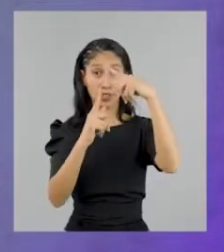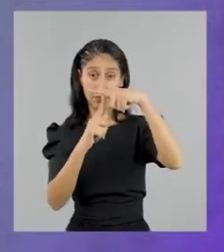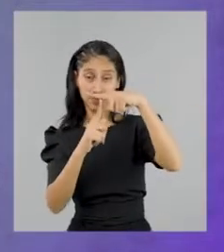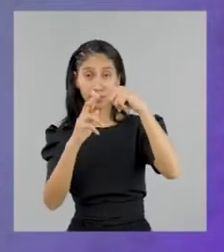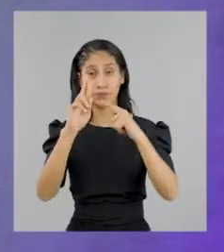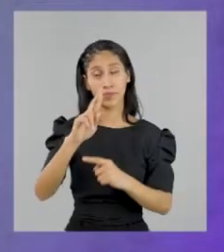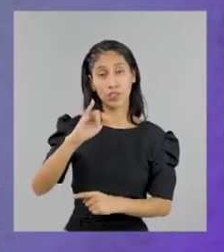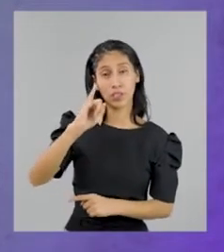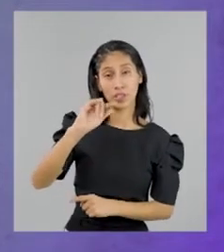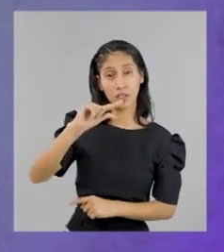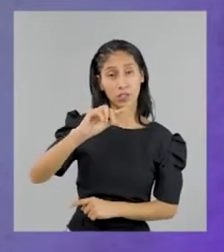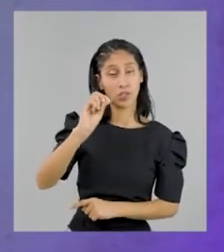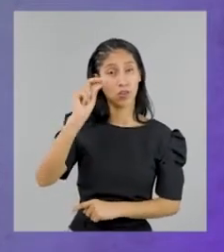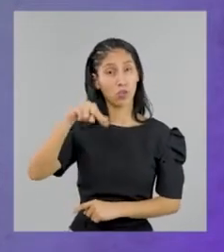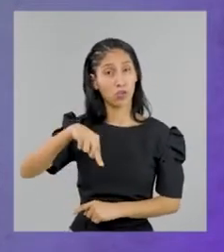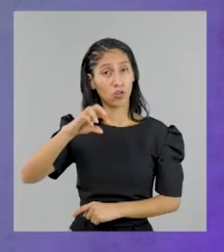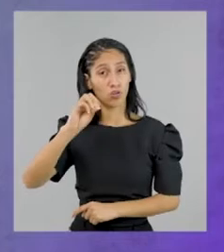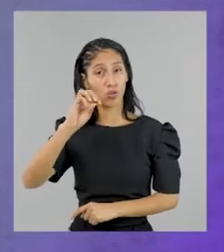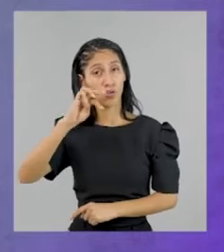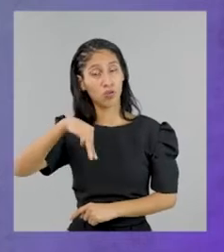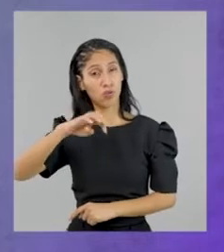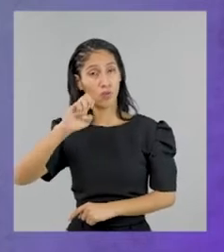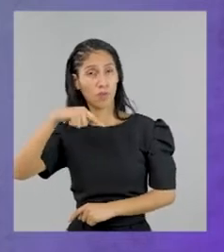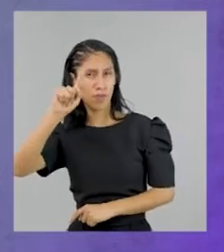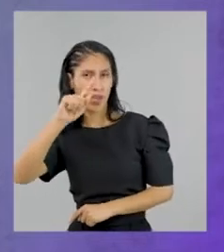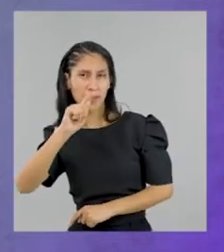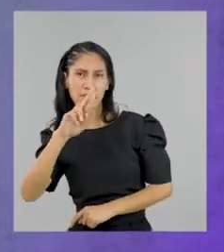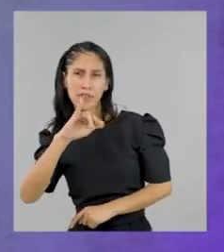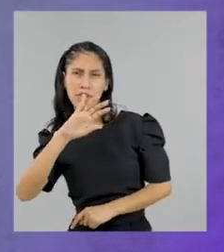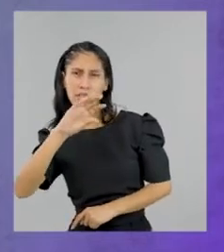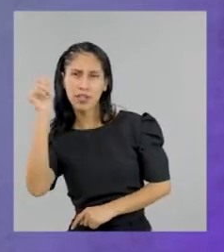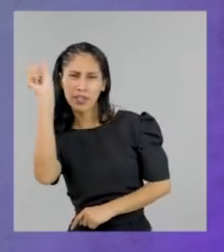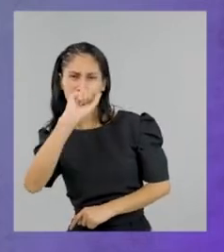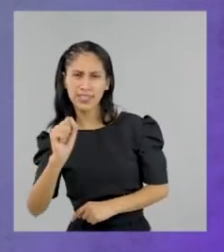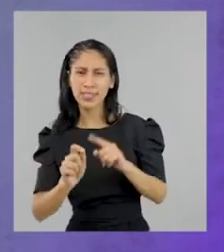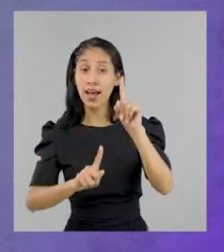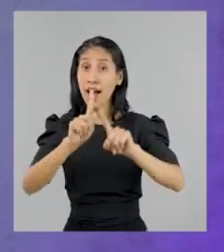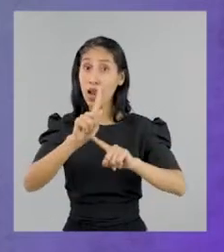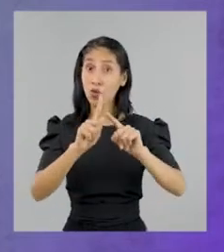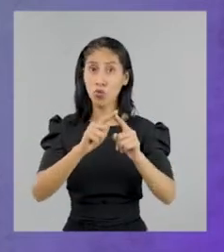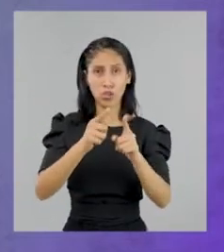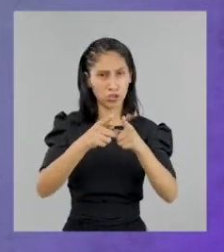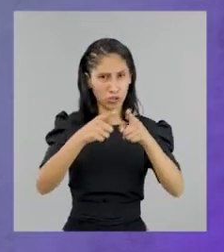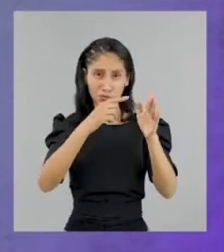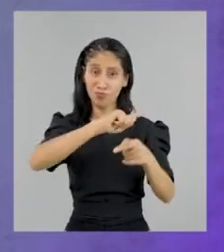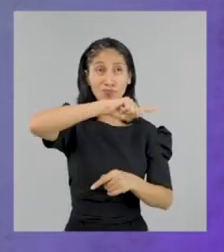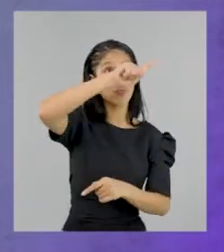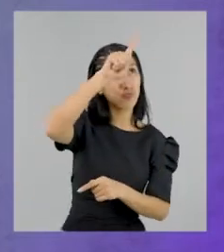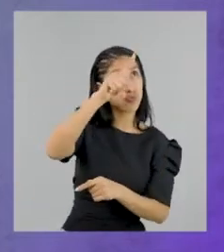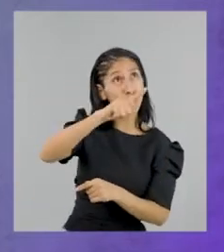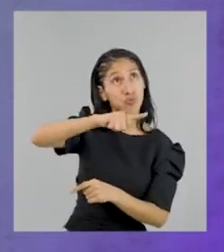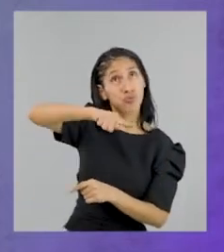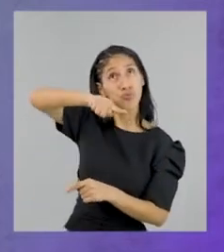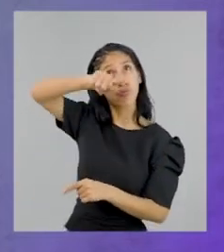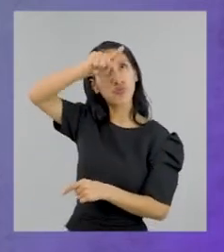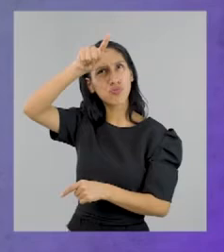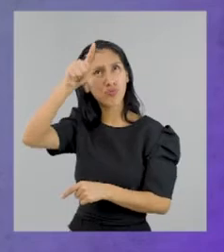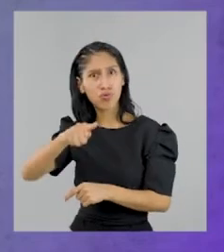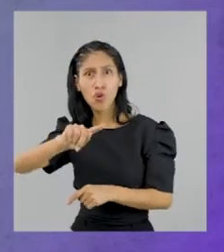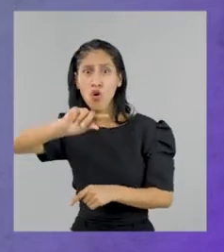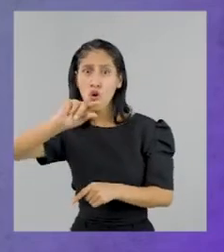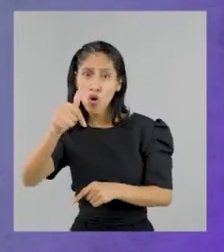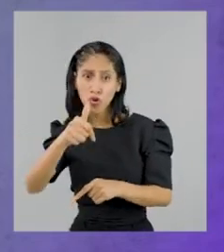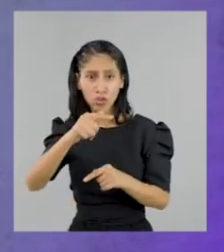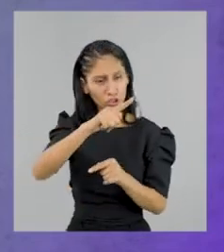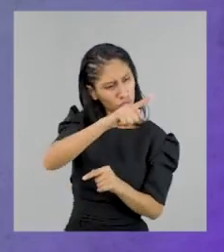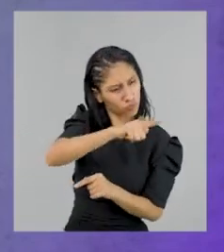funciones trigonométricas. Interesante. Las gráficas son diferentes. Algunas son crecientes y otras